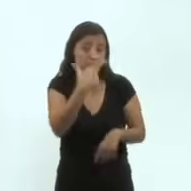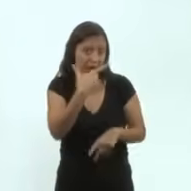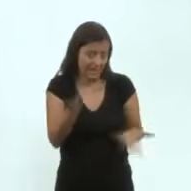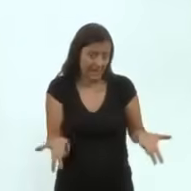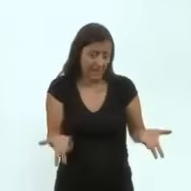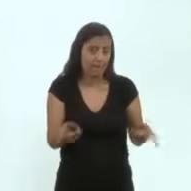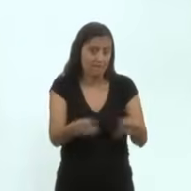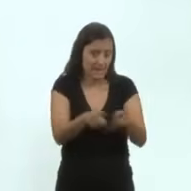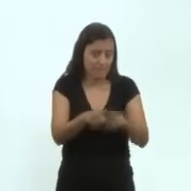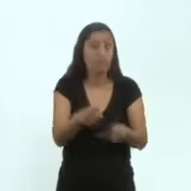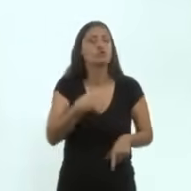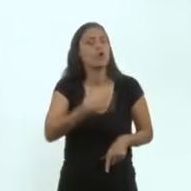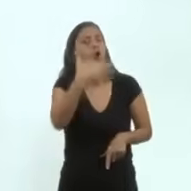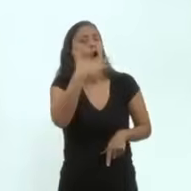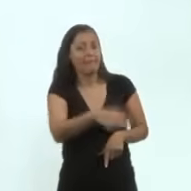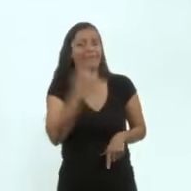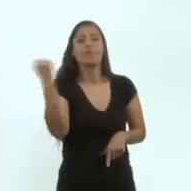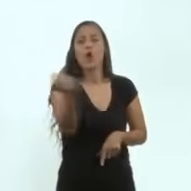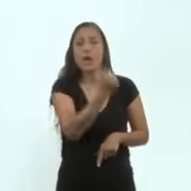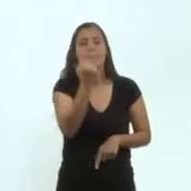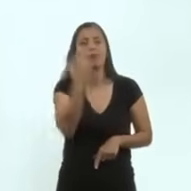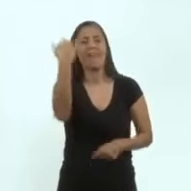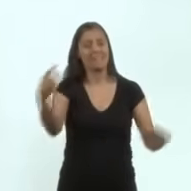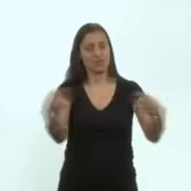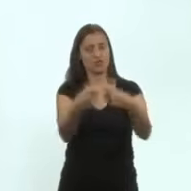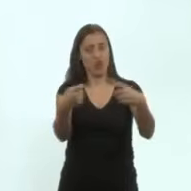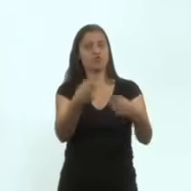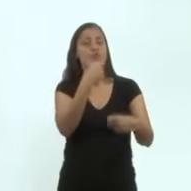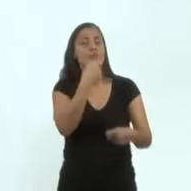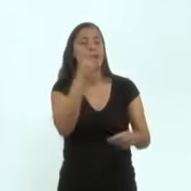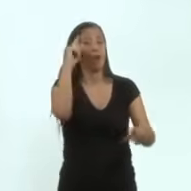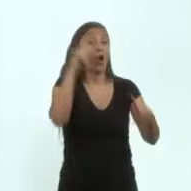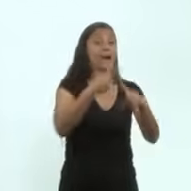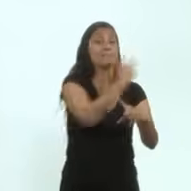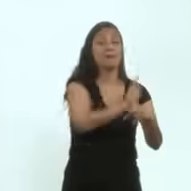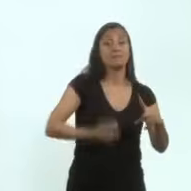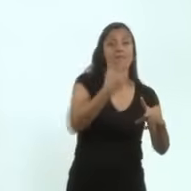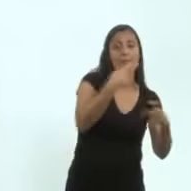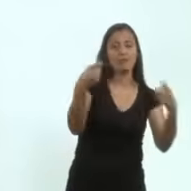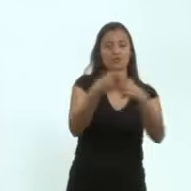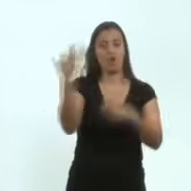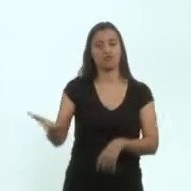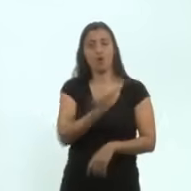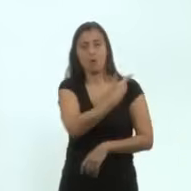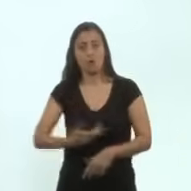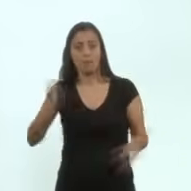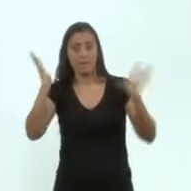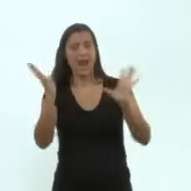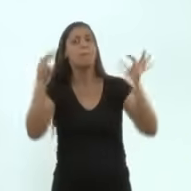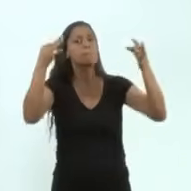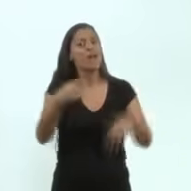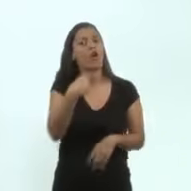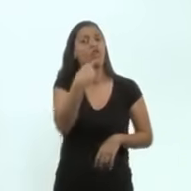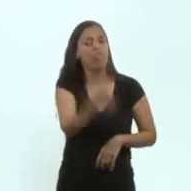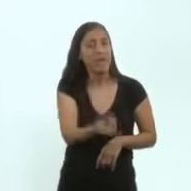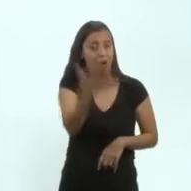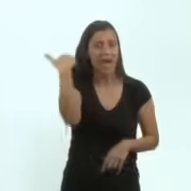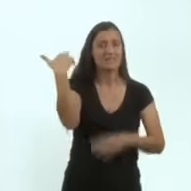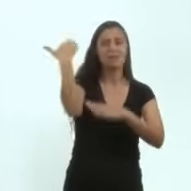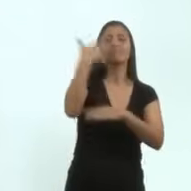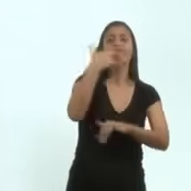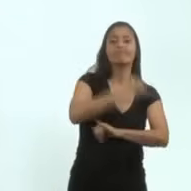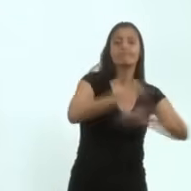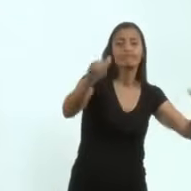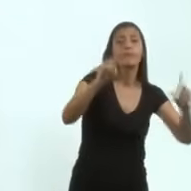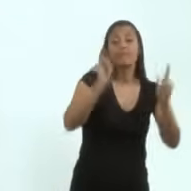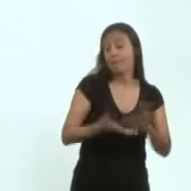entiendo la importancia de de un Aliado como el expresidente macri específicamente lo que dijo el relanzamiento del Pro y también a la